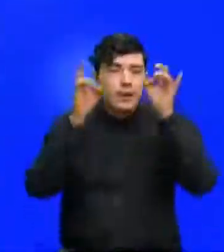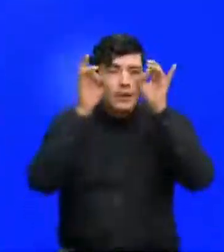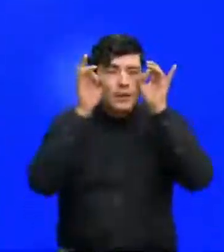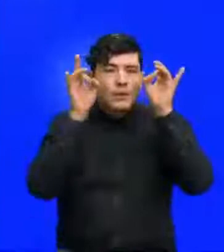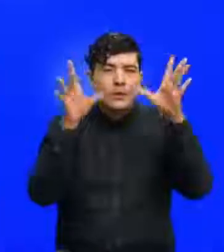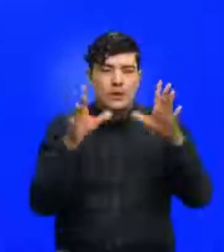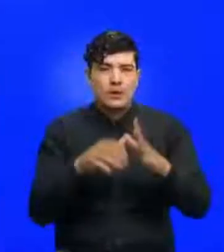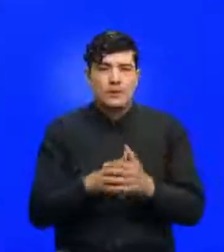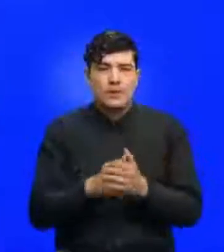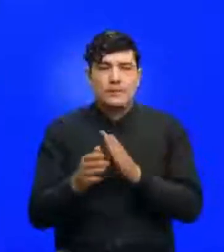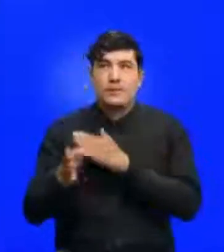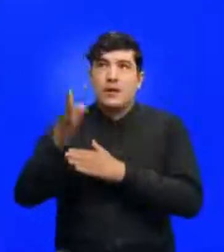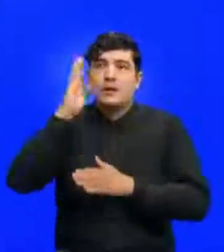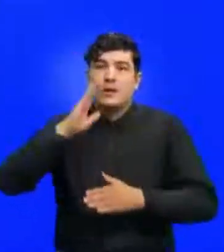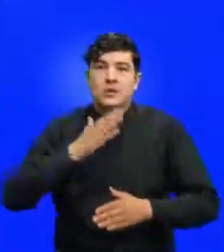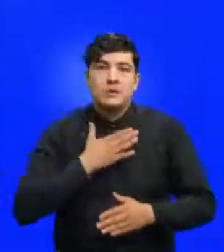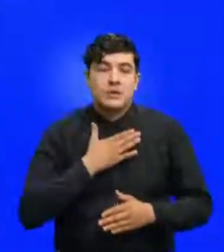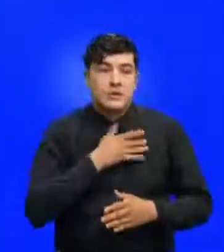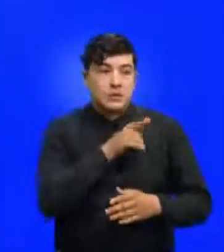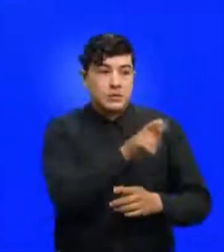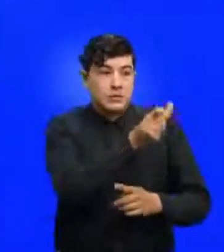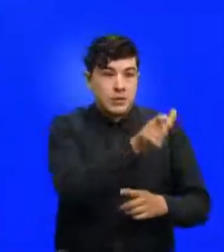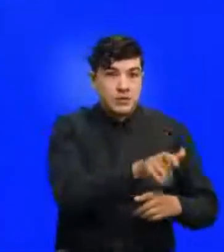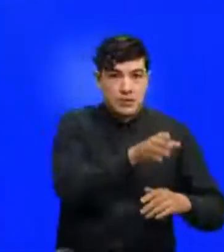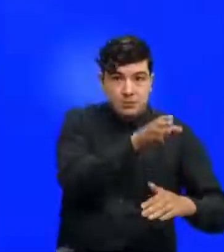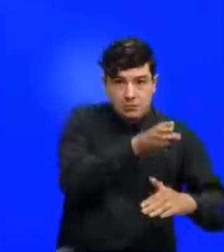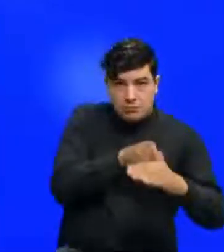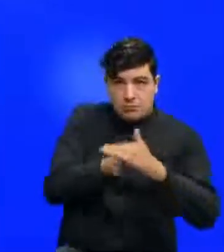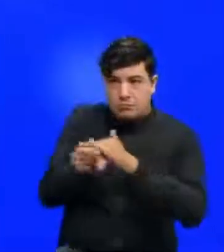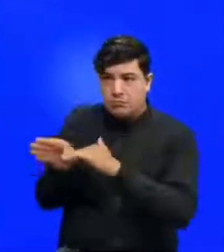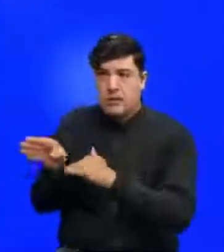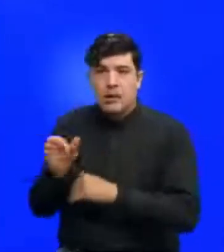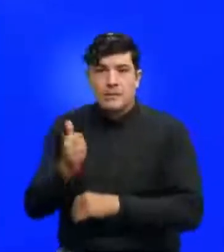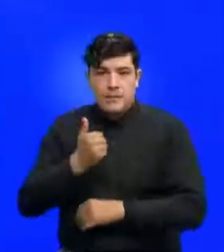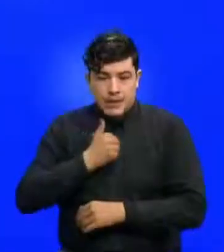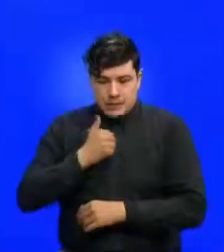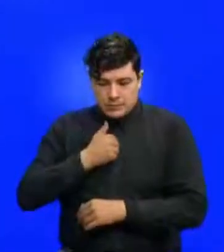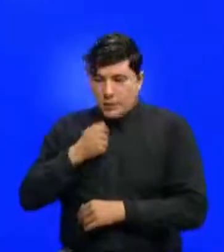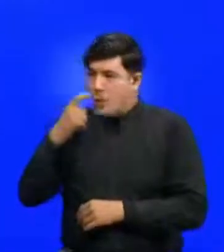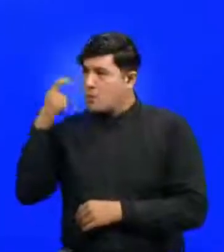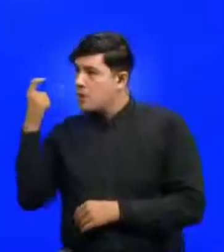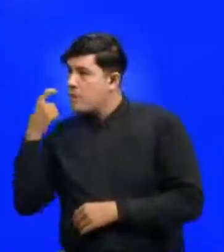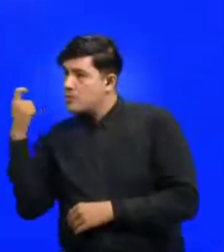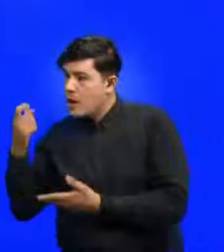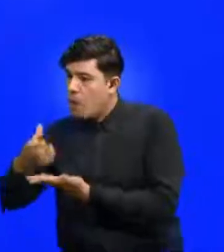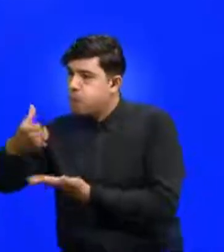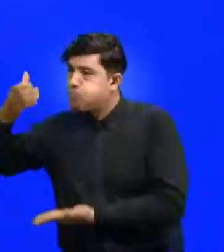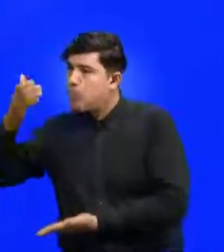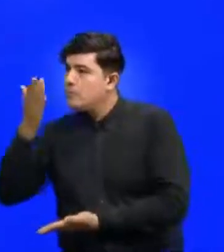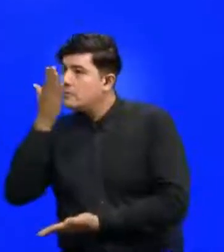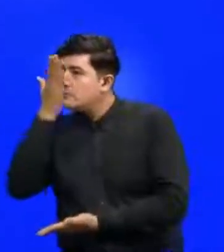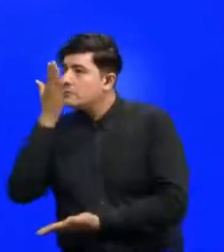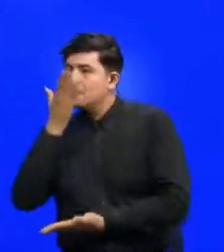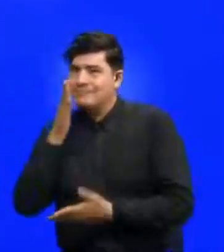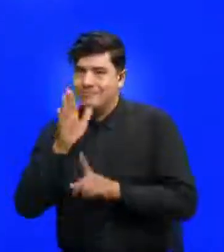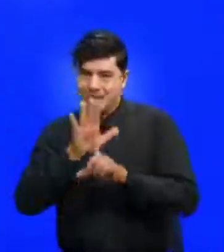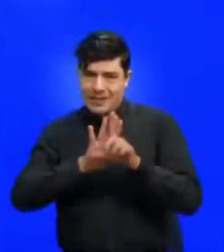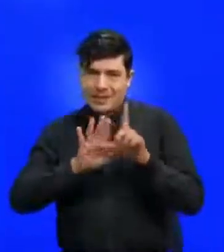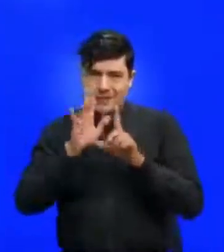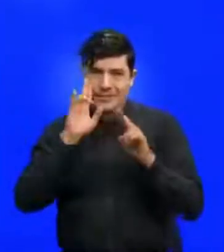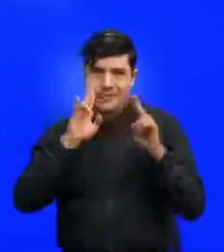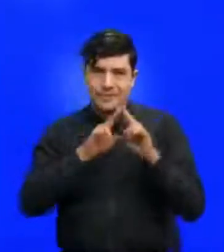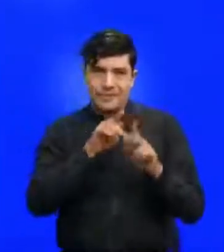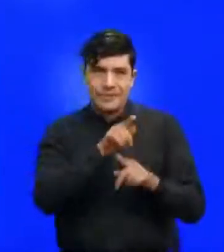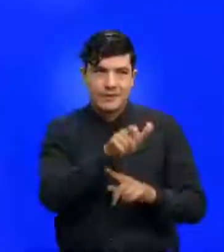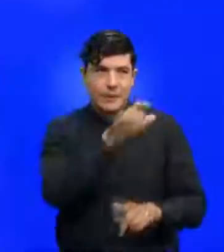mío. Lo acabamos de ingresar, tuvimos que conseguir nosotros una bala de oxígeno. En video quedó registrado el recorrido que